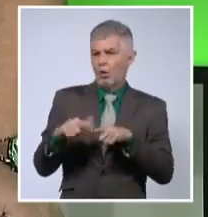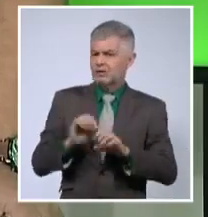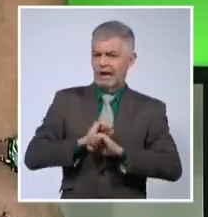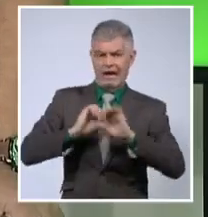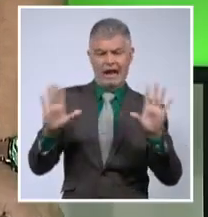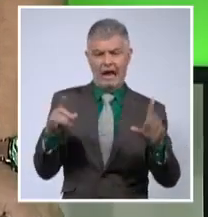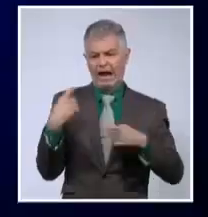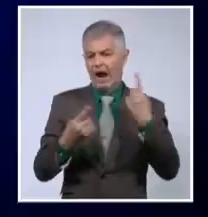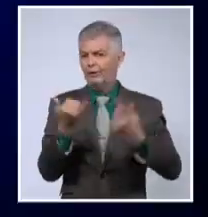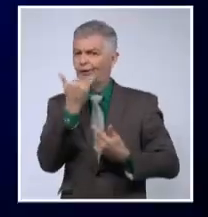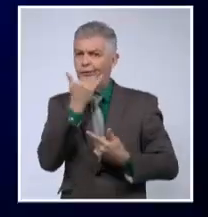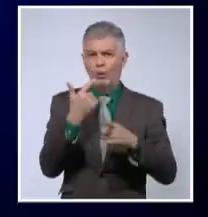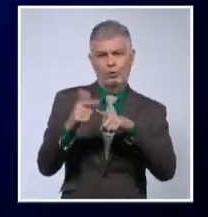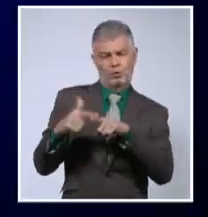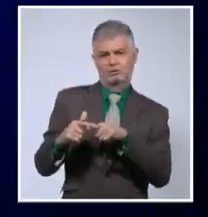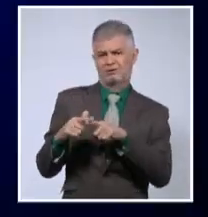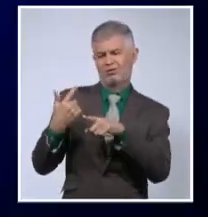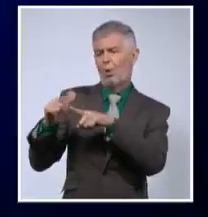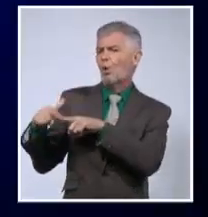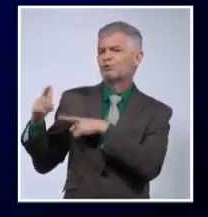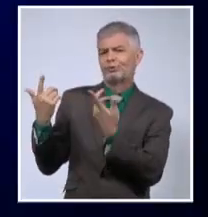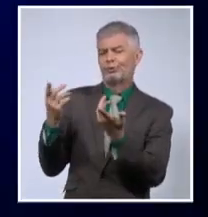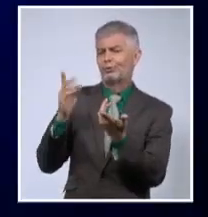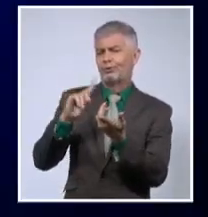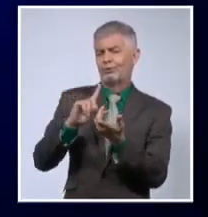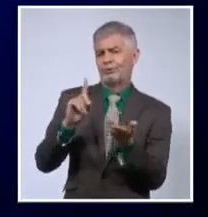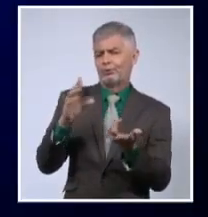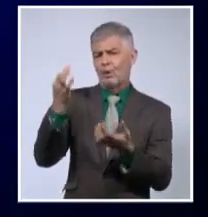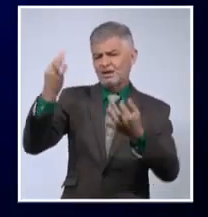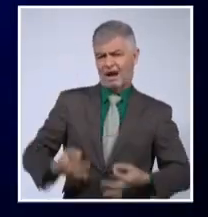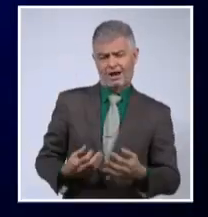Lo otro es anécdota. Una contrarrevolución dividida,